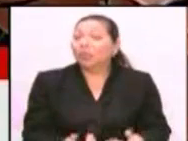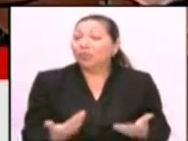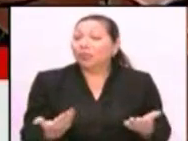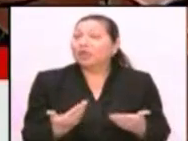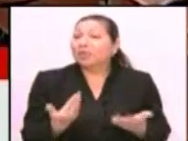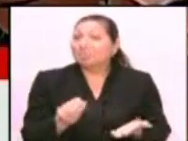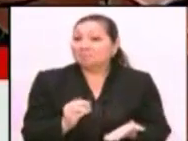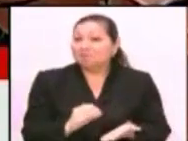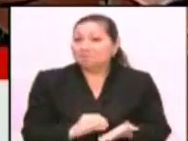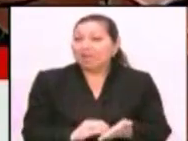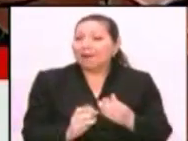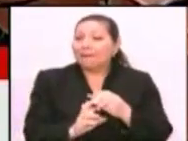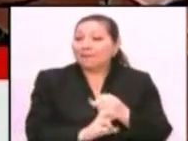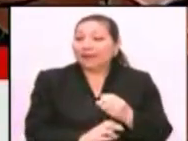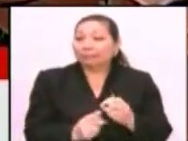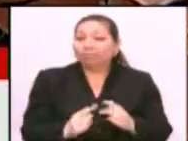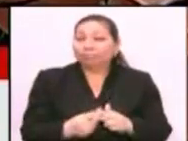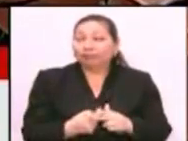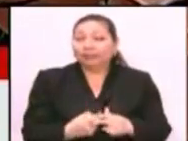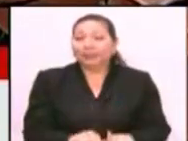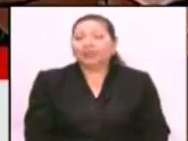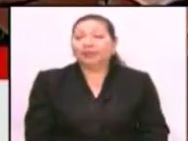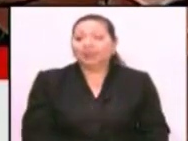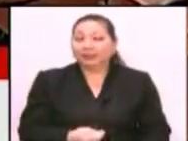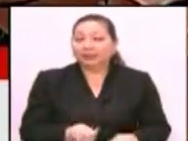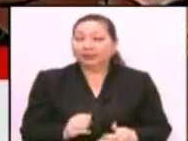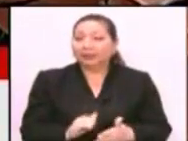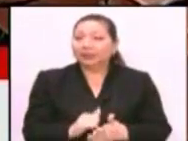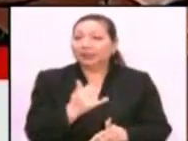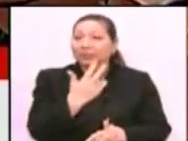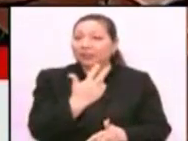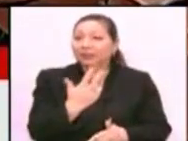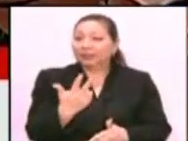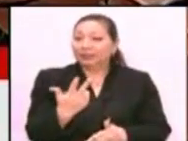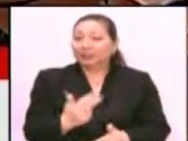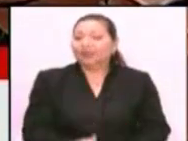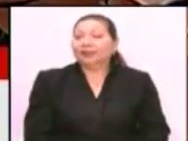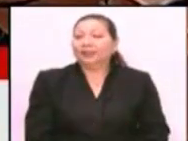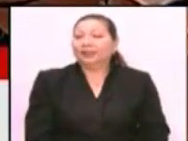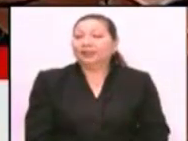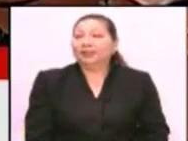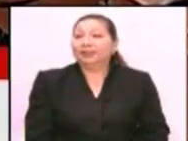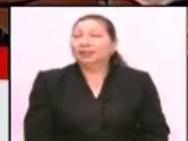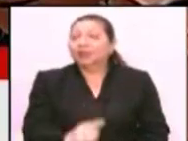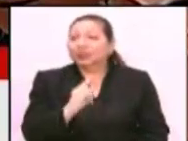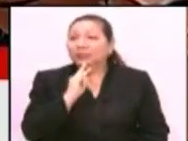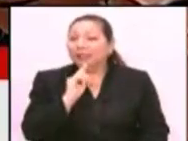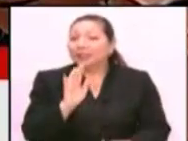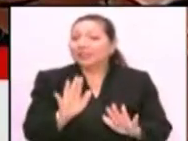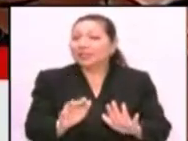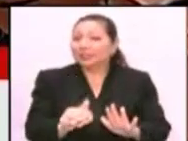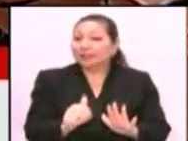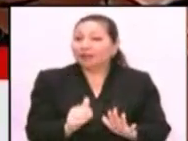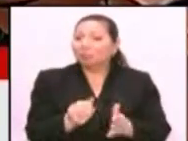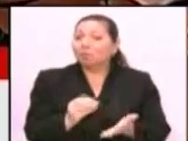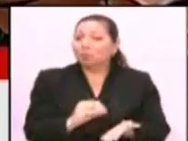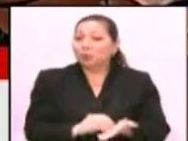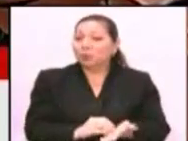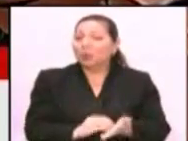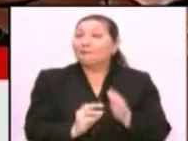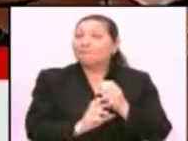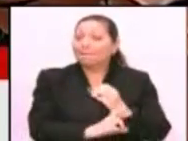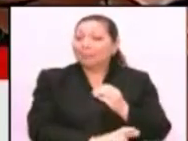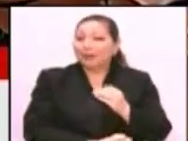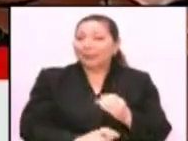más es en el Reino Unido, donde se inició este tipo de mecanismos. Son 33 en Inglaterra, en Estados Unidos son 16 y hay muchos otros